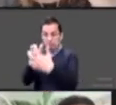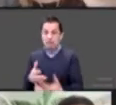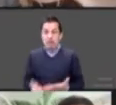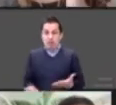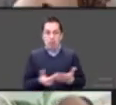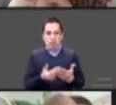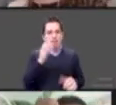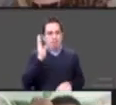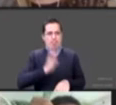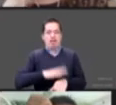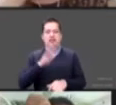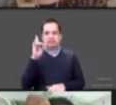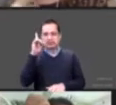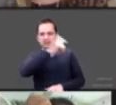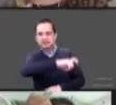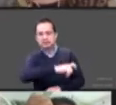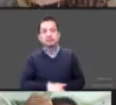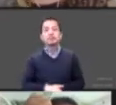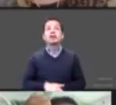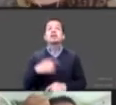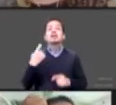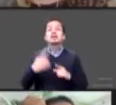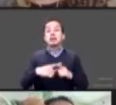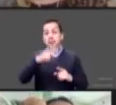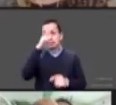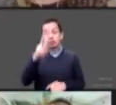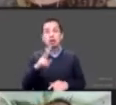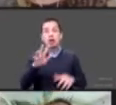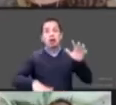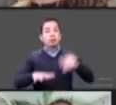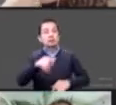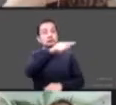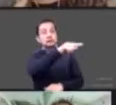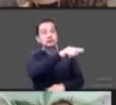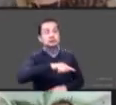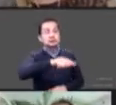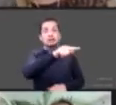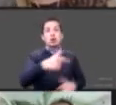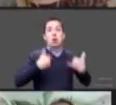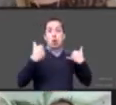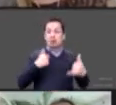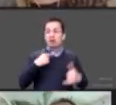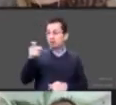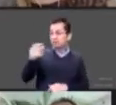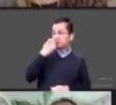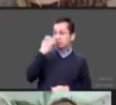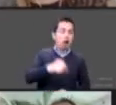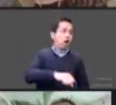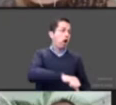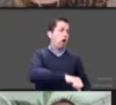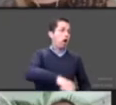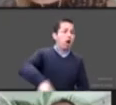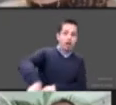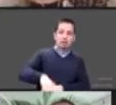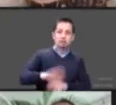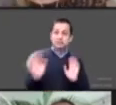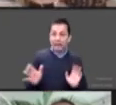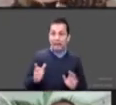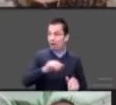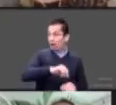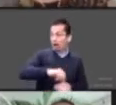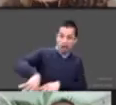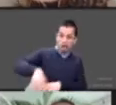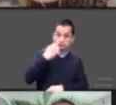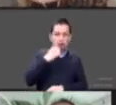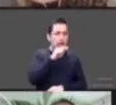preguntas, era con aquellos que ya habían dejado el sistema educativo, quienes estaban fuera de la escuela y que no tenían los